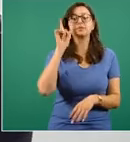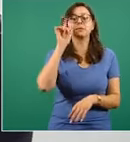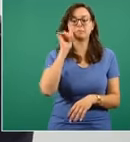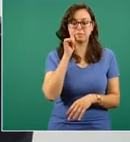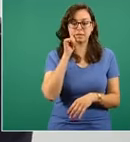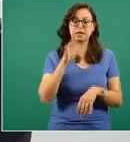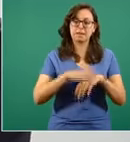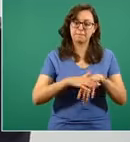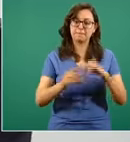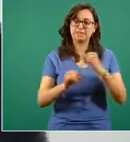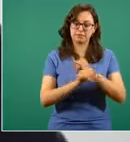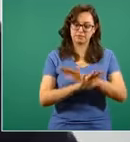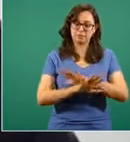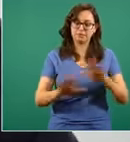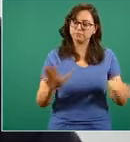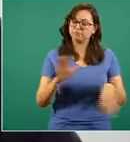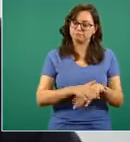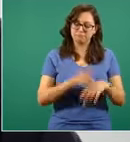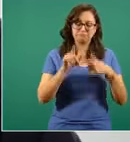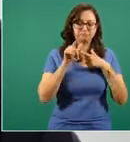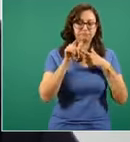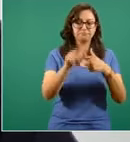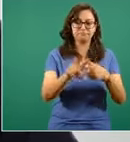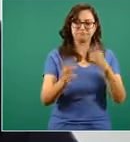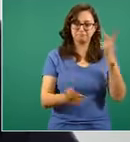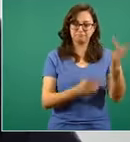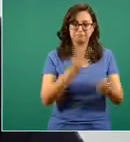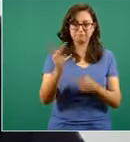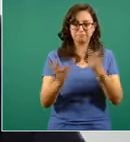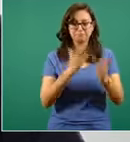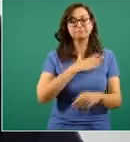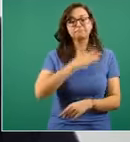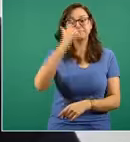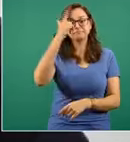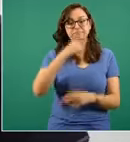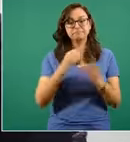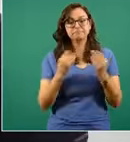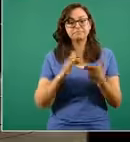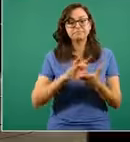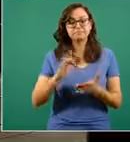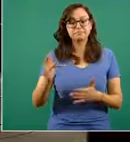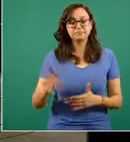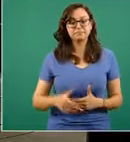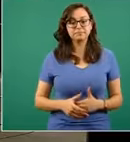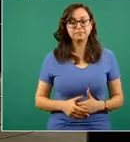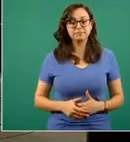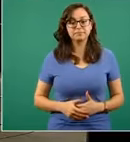tendremos más oportunidad para continuar con más preguntas. Que tengan muy buenas noches. Muchas gracias.